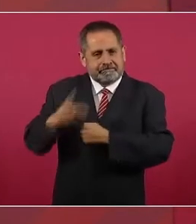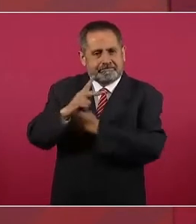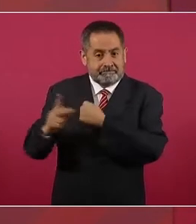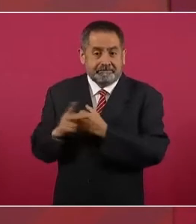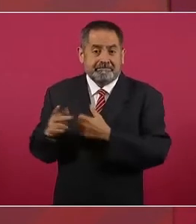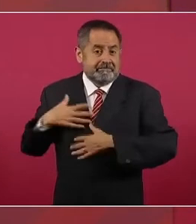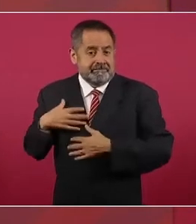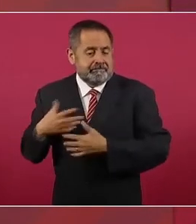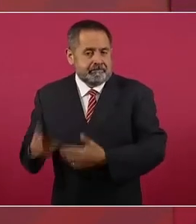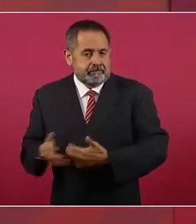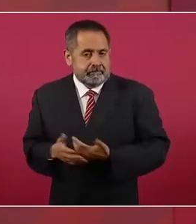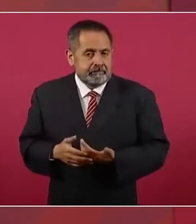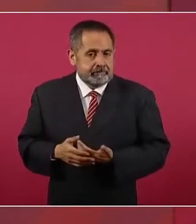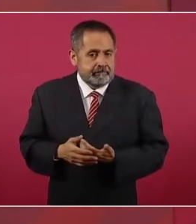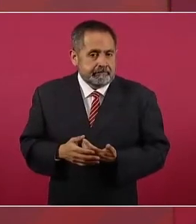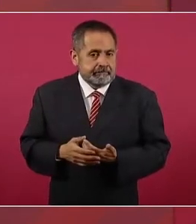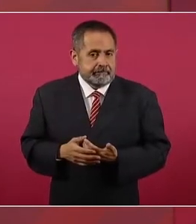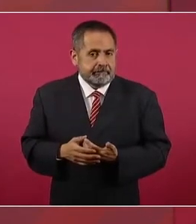Entonces,